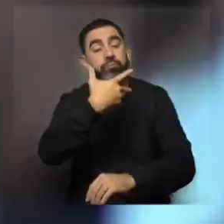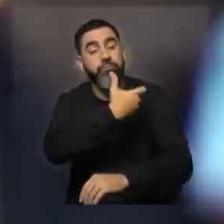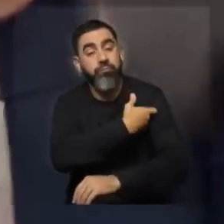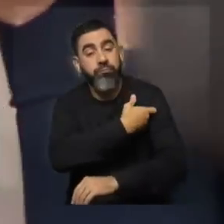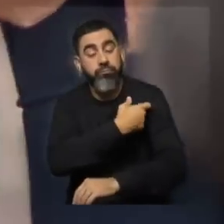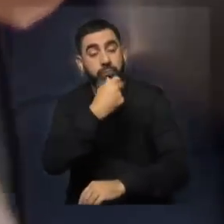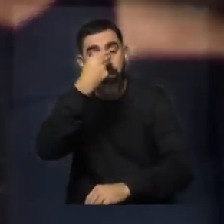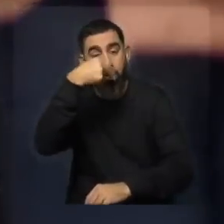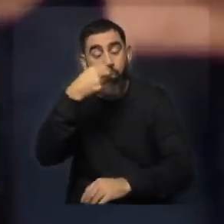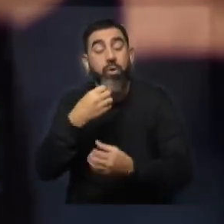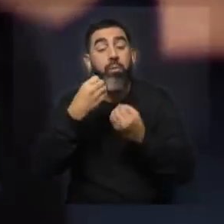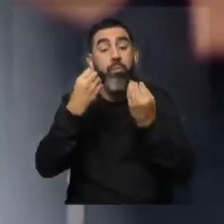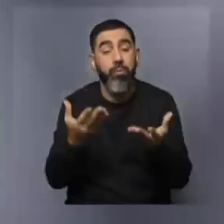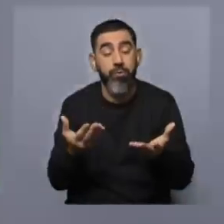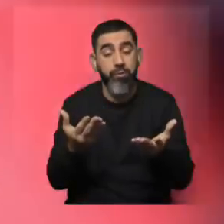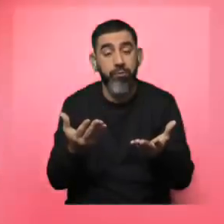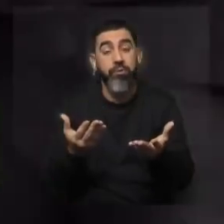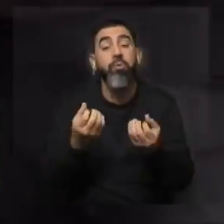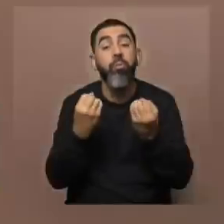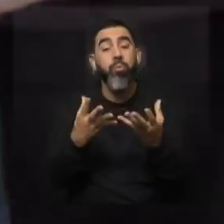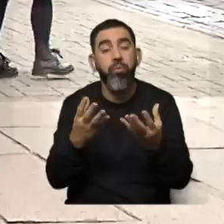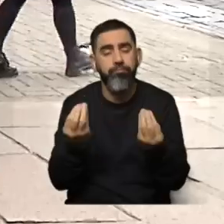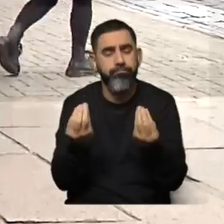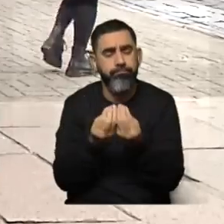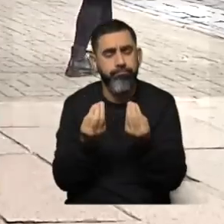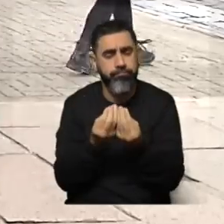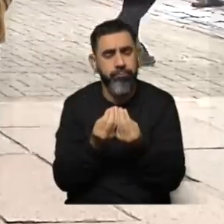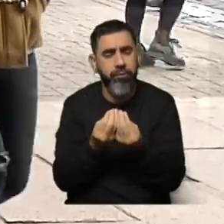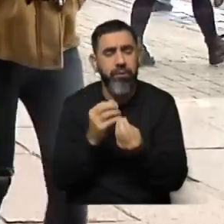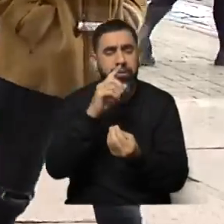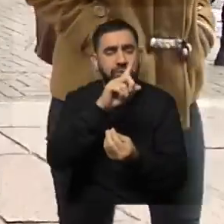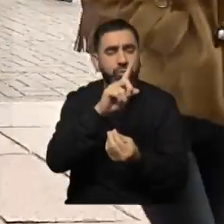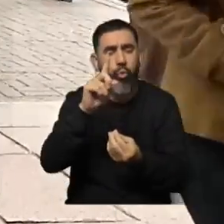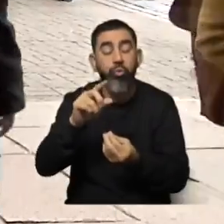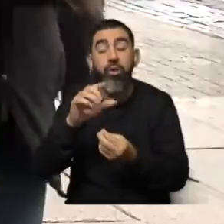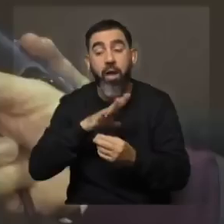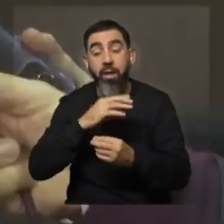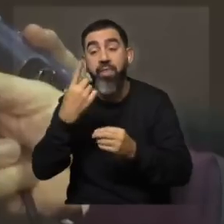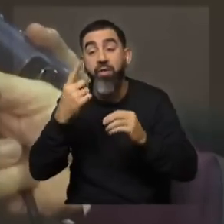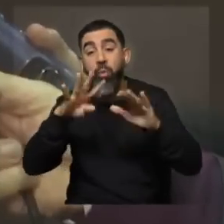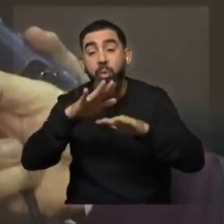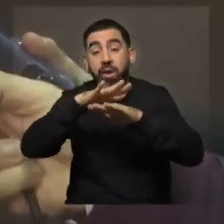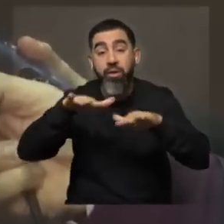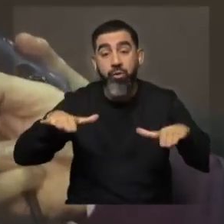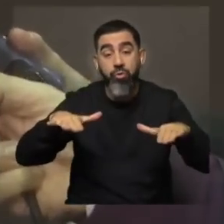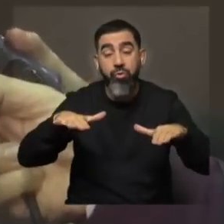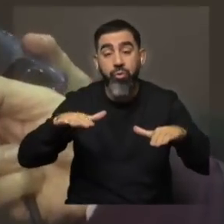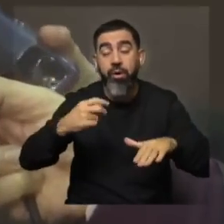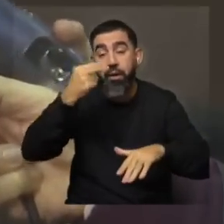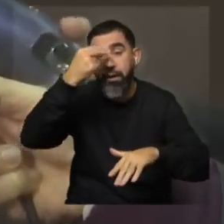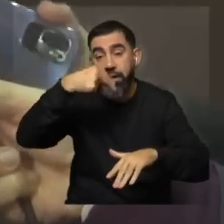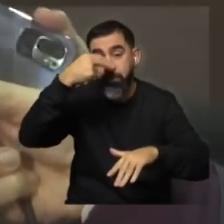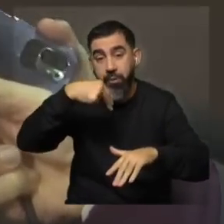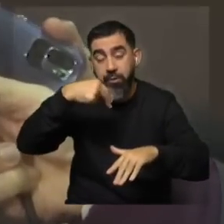gripe Por qué nosotros tenemos un número importante de estos 111 19 niños son están por gripe